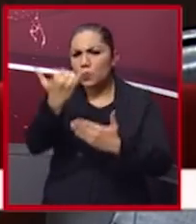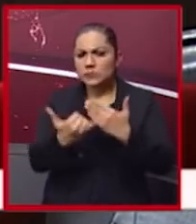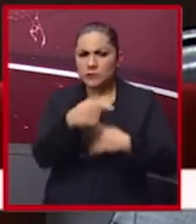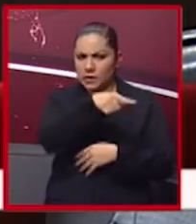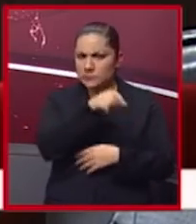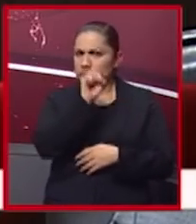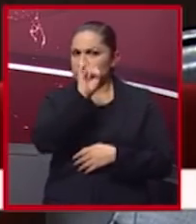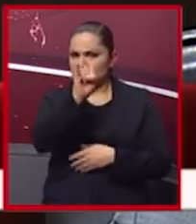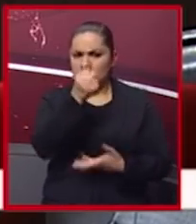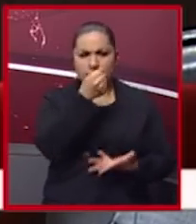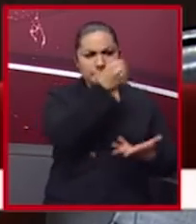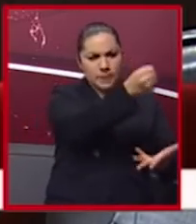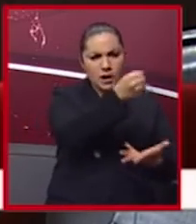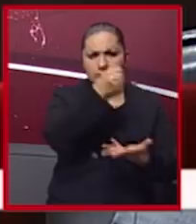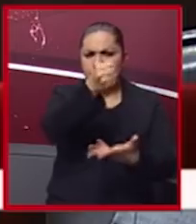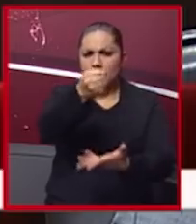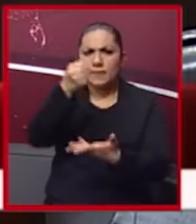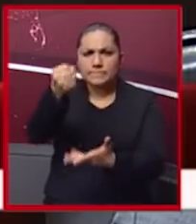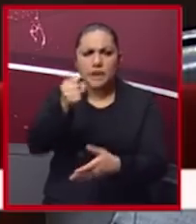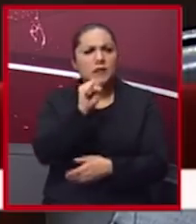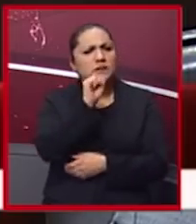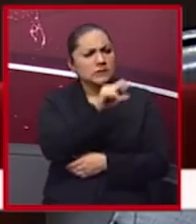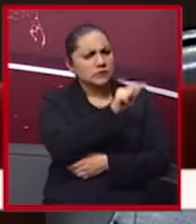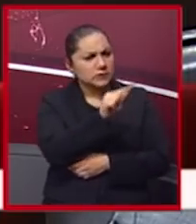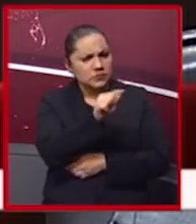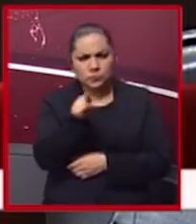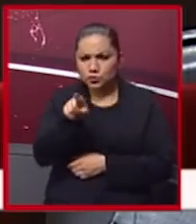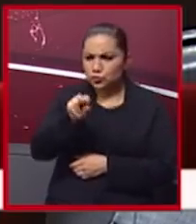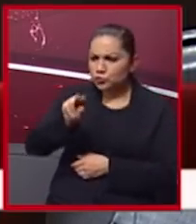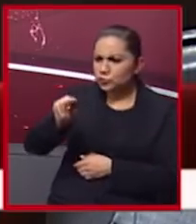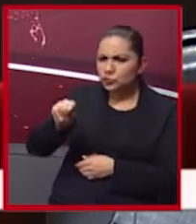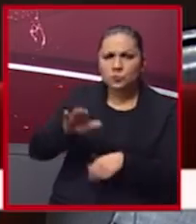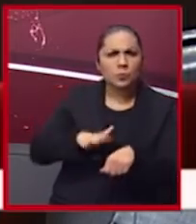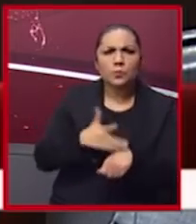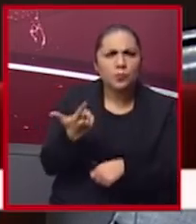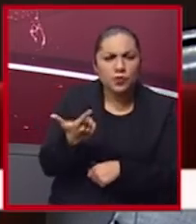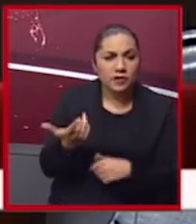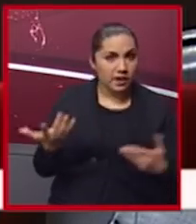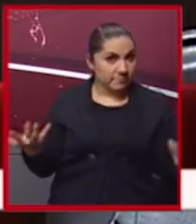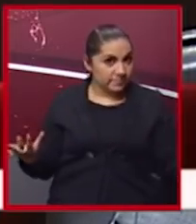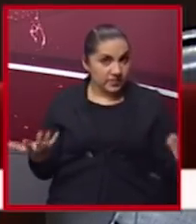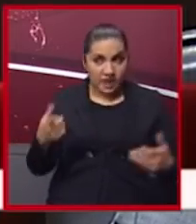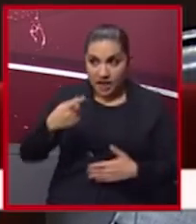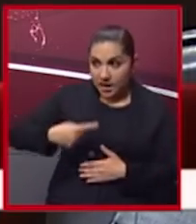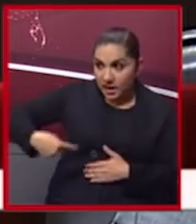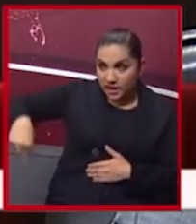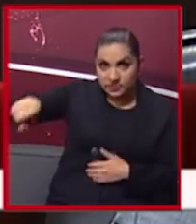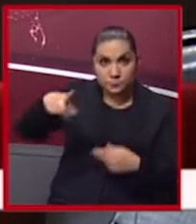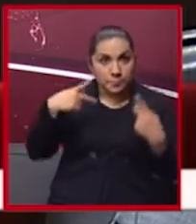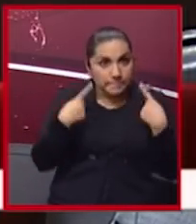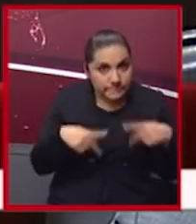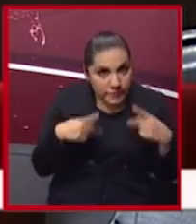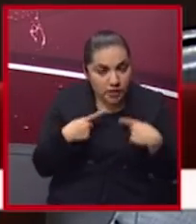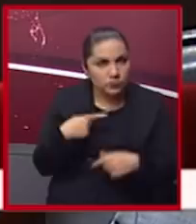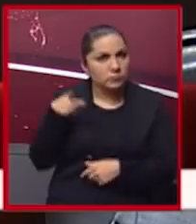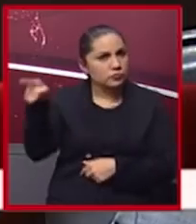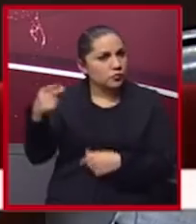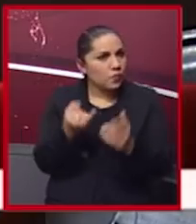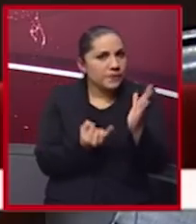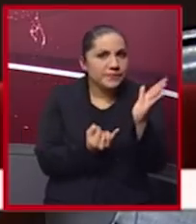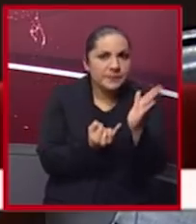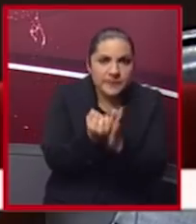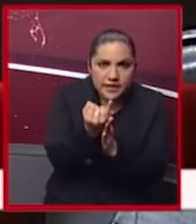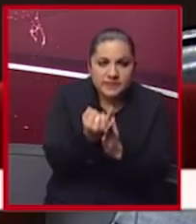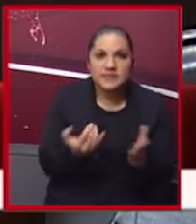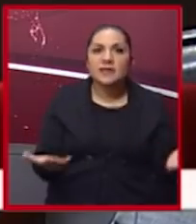gente y sobre todo porque aquí la mayoría de este Congreso así lo va a votar, porque estamos con el